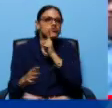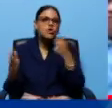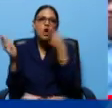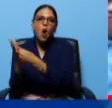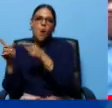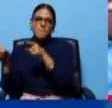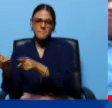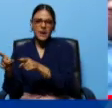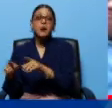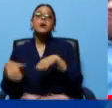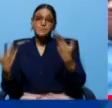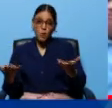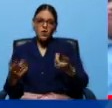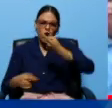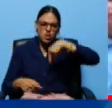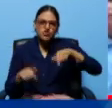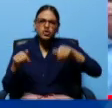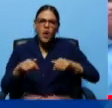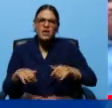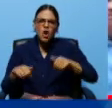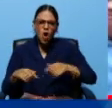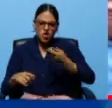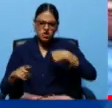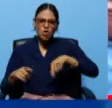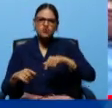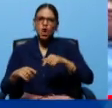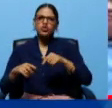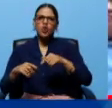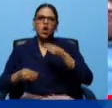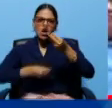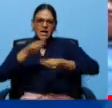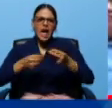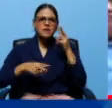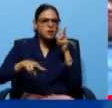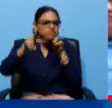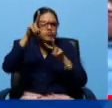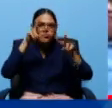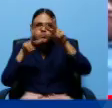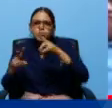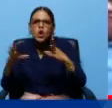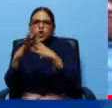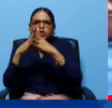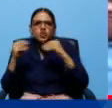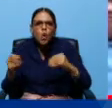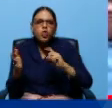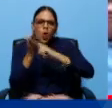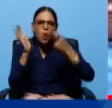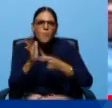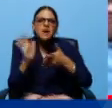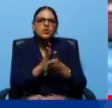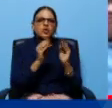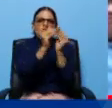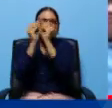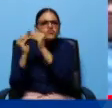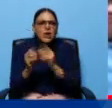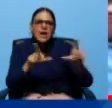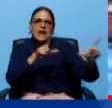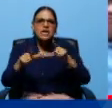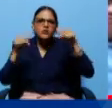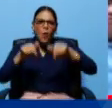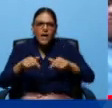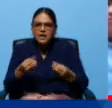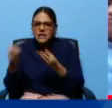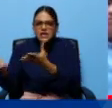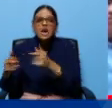instituto. Así que, bueno, hemos venido hoy, mi comandante en jefe, a verificar todo el alcance de todo lo que se hizo aquí, y